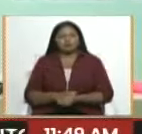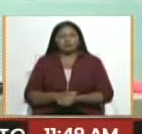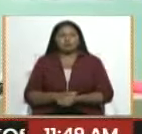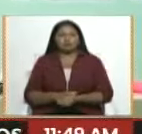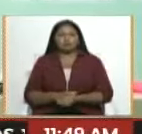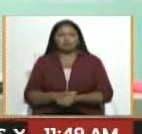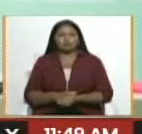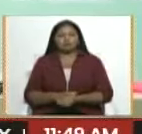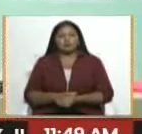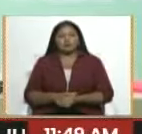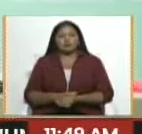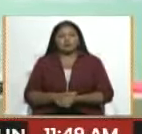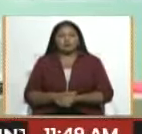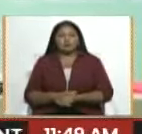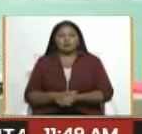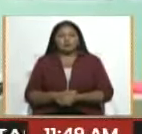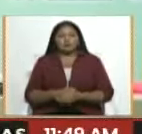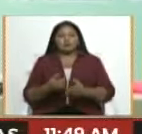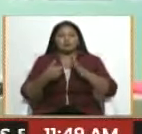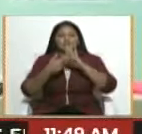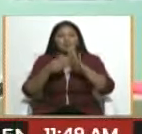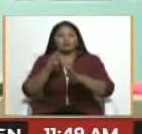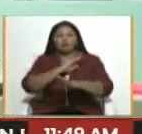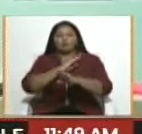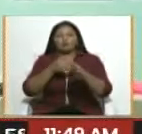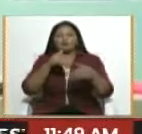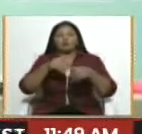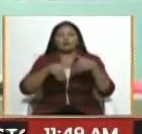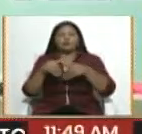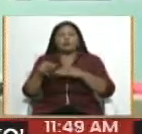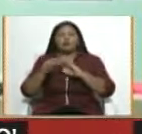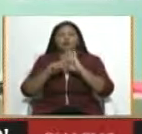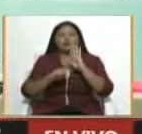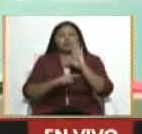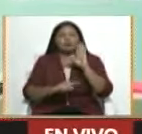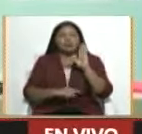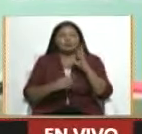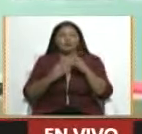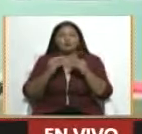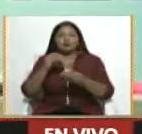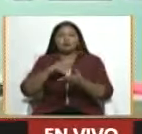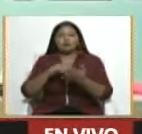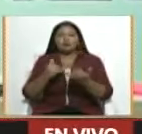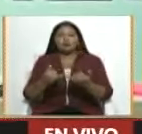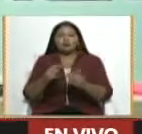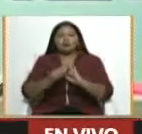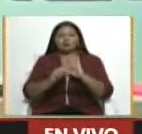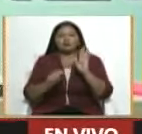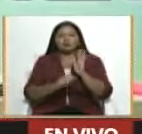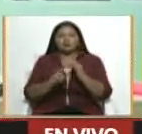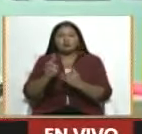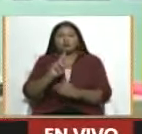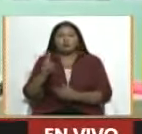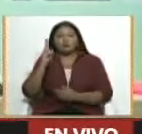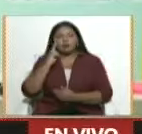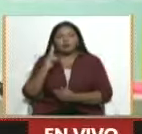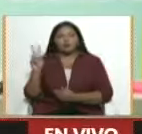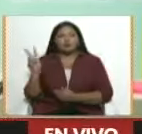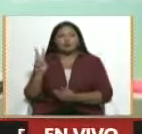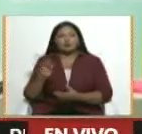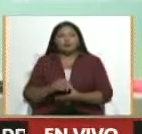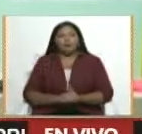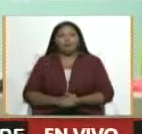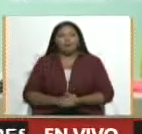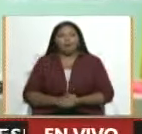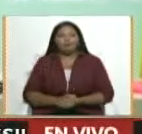presentando ante el Poder Electoral cumpliendo lo establecido en la Constitución de la República Bolivariana